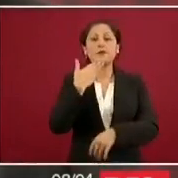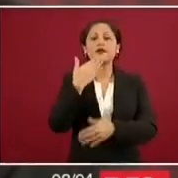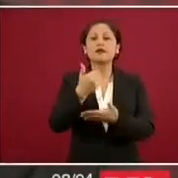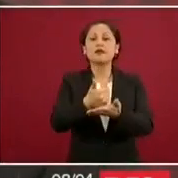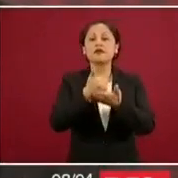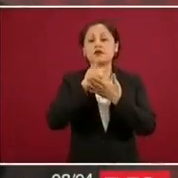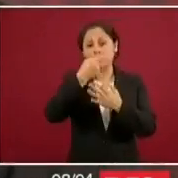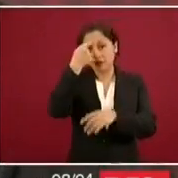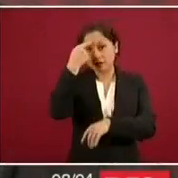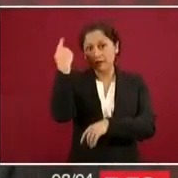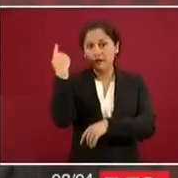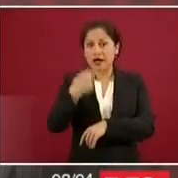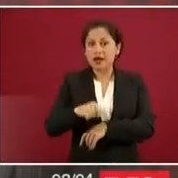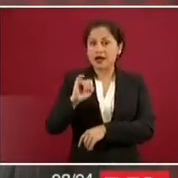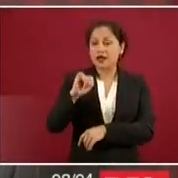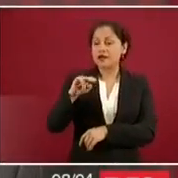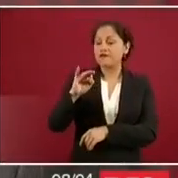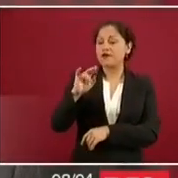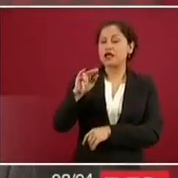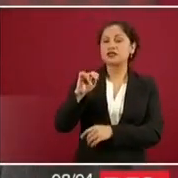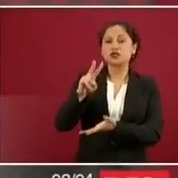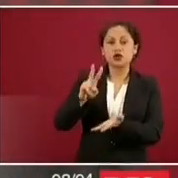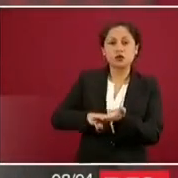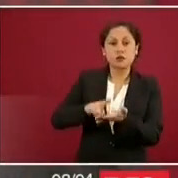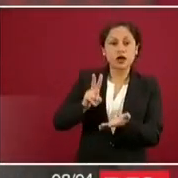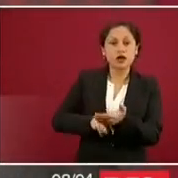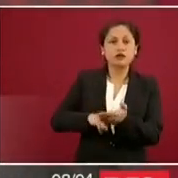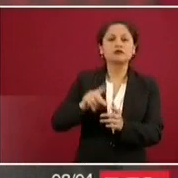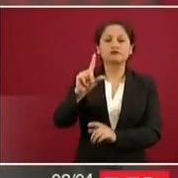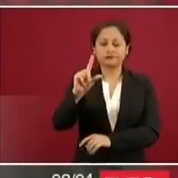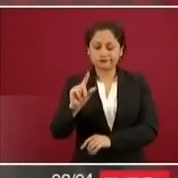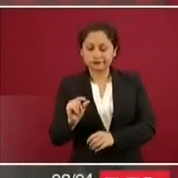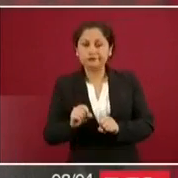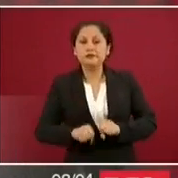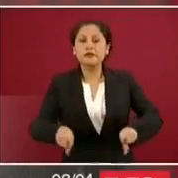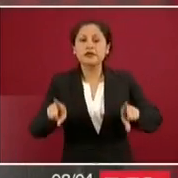porque una situación de crisis,